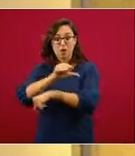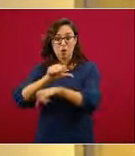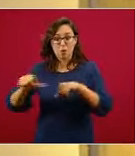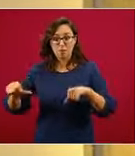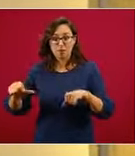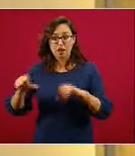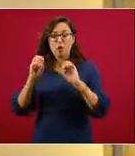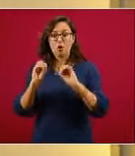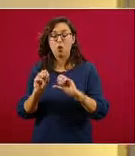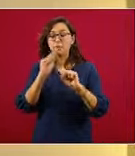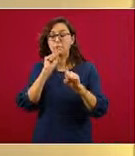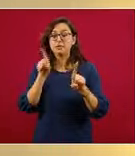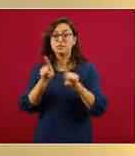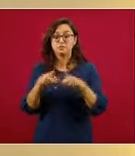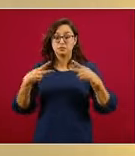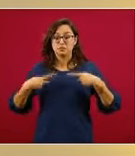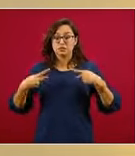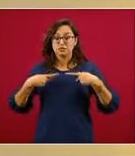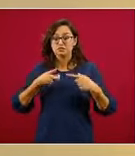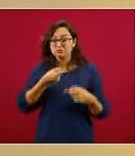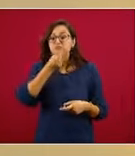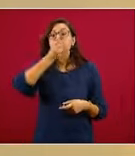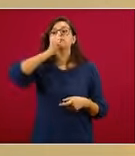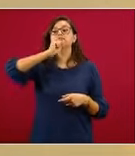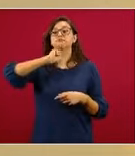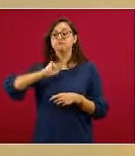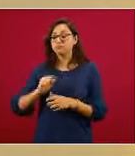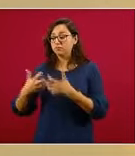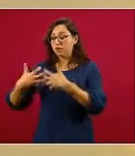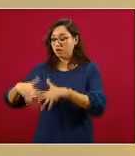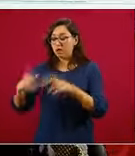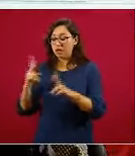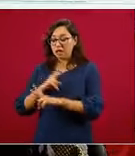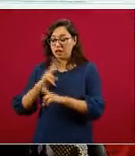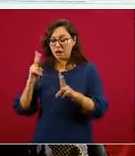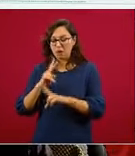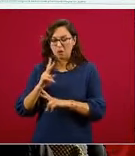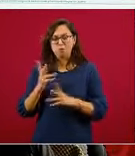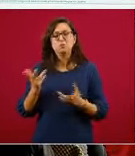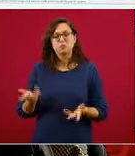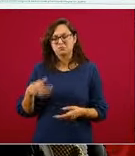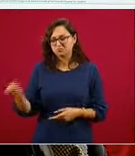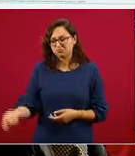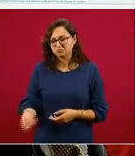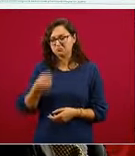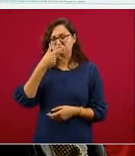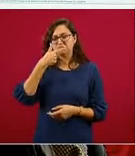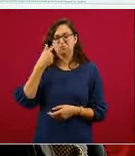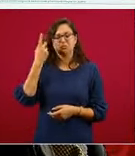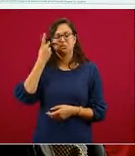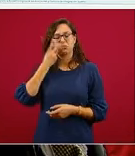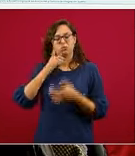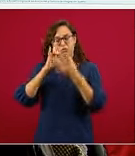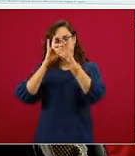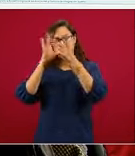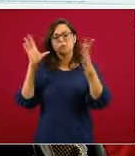hay que intubar a un paciente, puede ser necesario utilizar un analgésico opioide. Sin